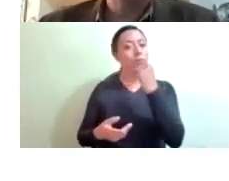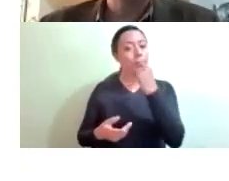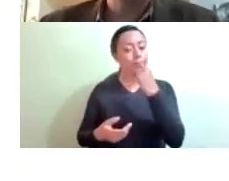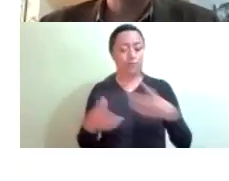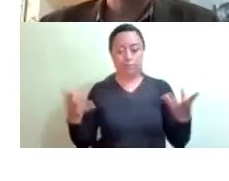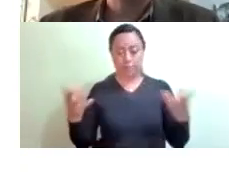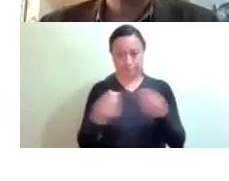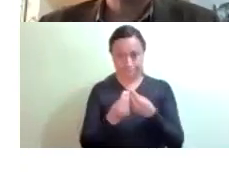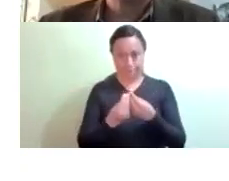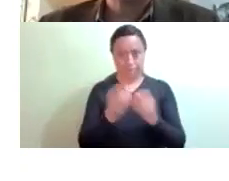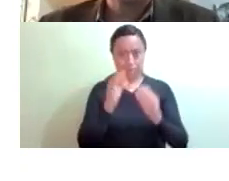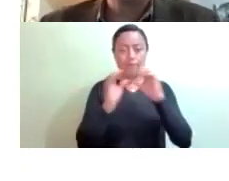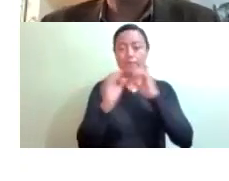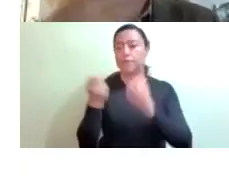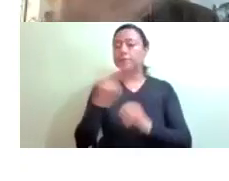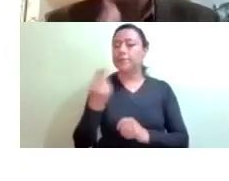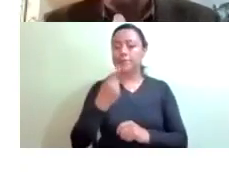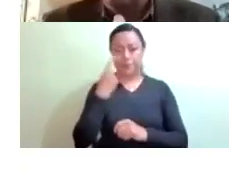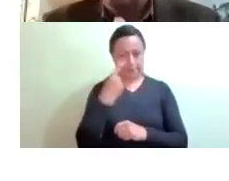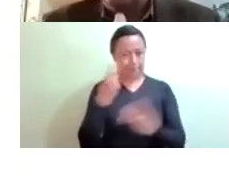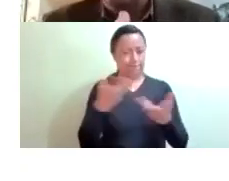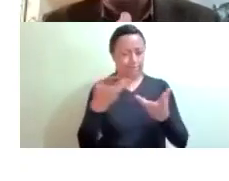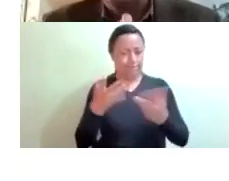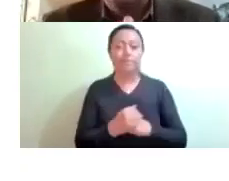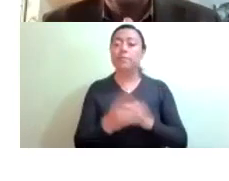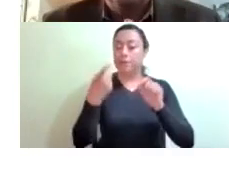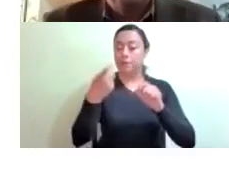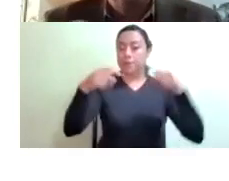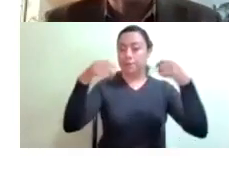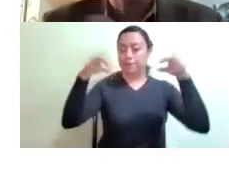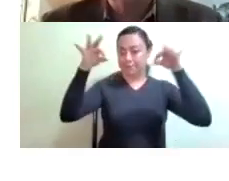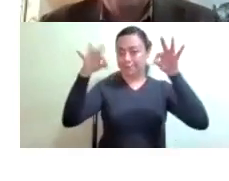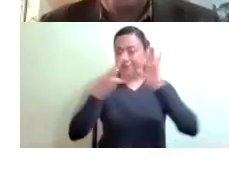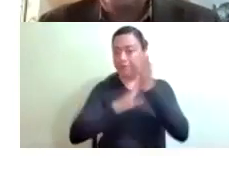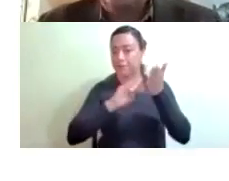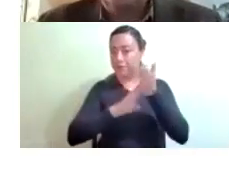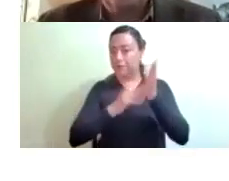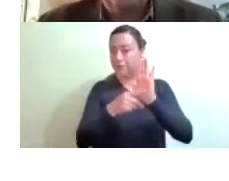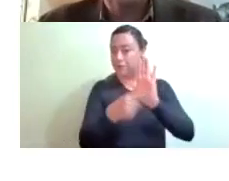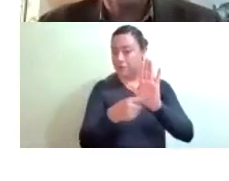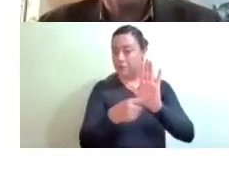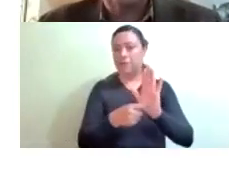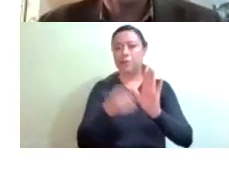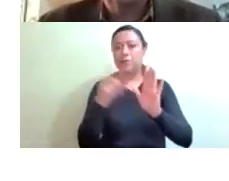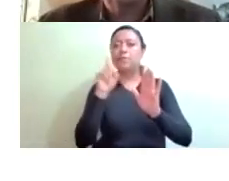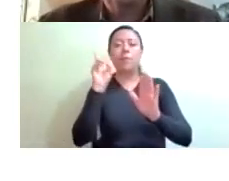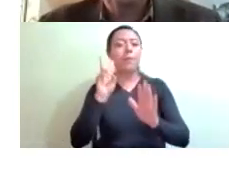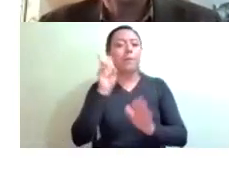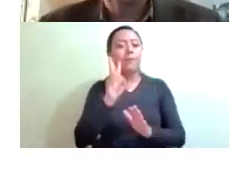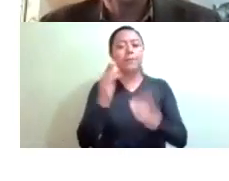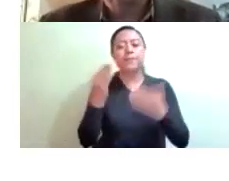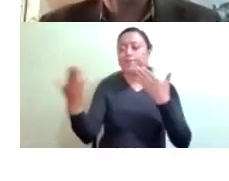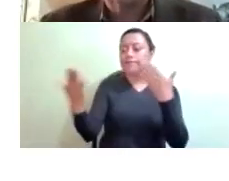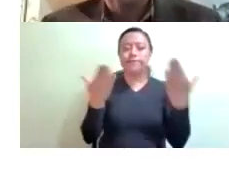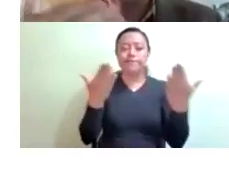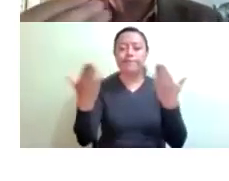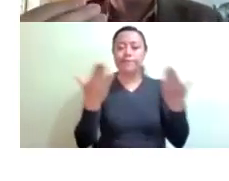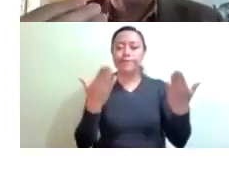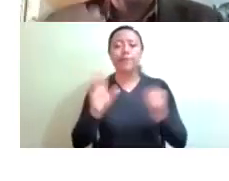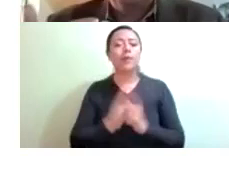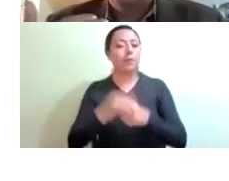de cotejo, que además se hizo un protocolo para la puesta a disposición, pero esta hoja de cotejo es para la recepción del IPH, para